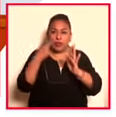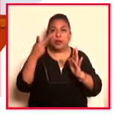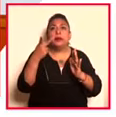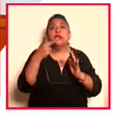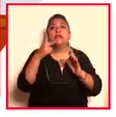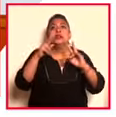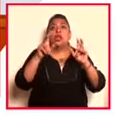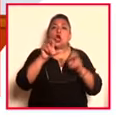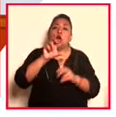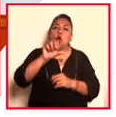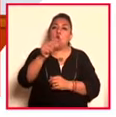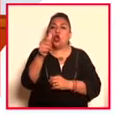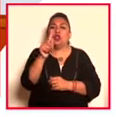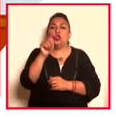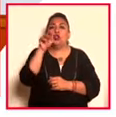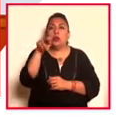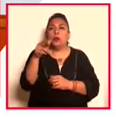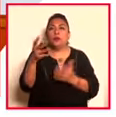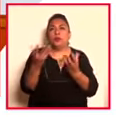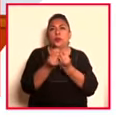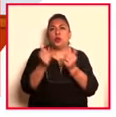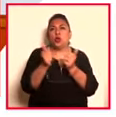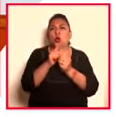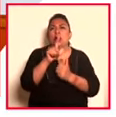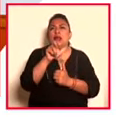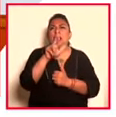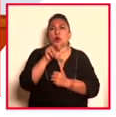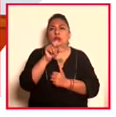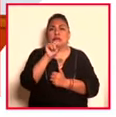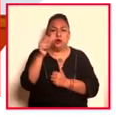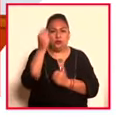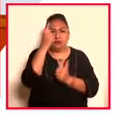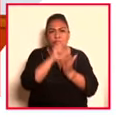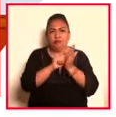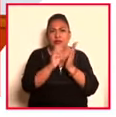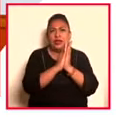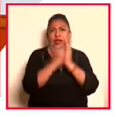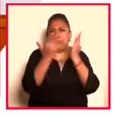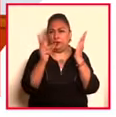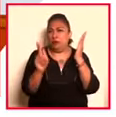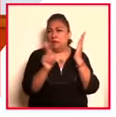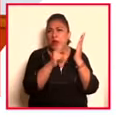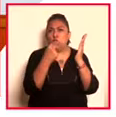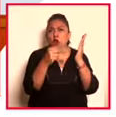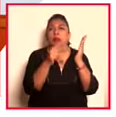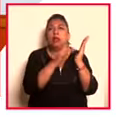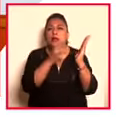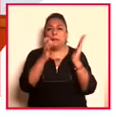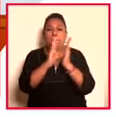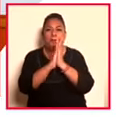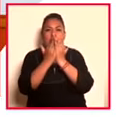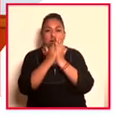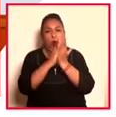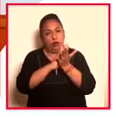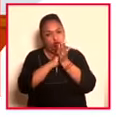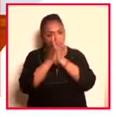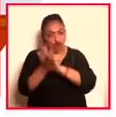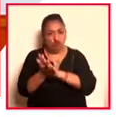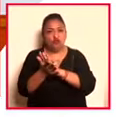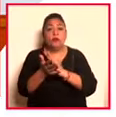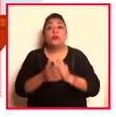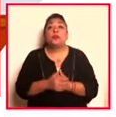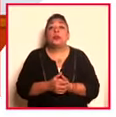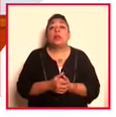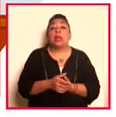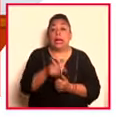Tom, que codirigió con Laura Santulo, autora del libro homónimo en el que está inspirada la película. Si bien